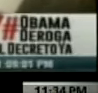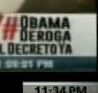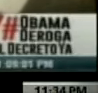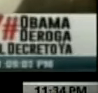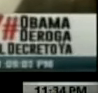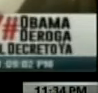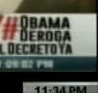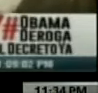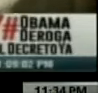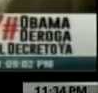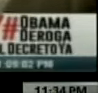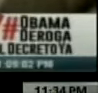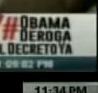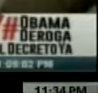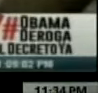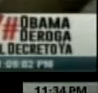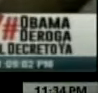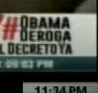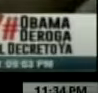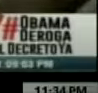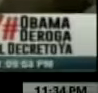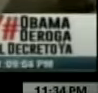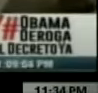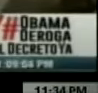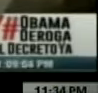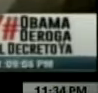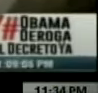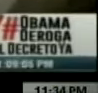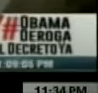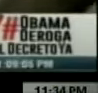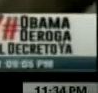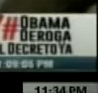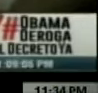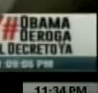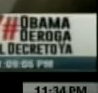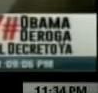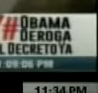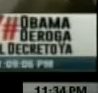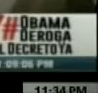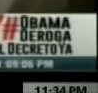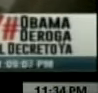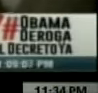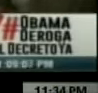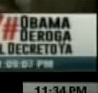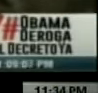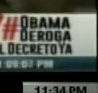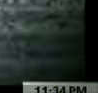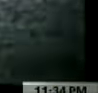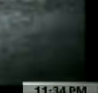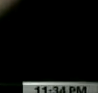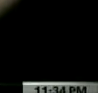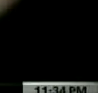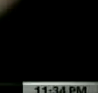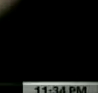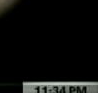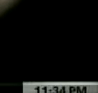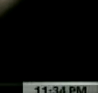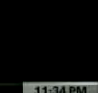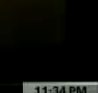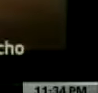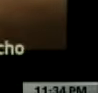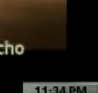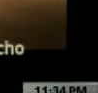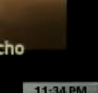ves. Yo simplemente voy y llevo flores a una tumba todos los domingos. Y eso no es igual. No es justo. Mi profesión